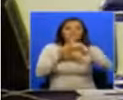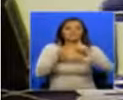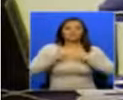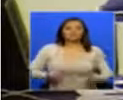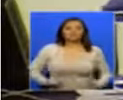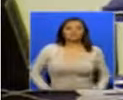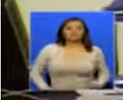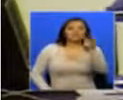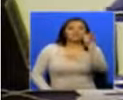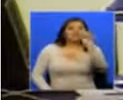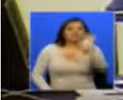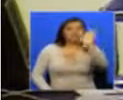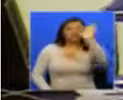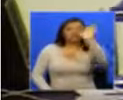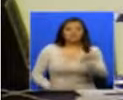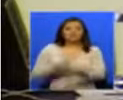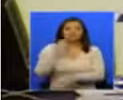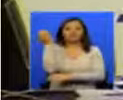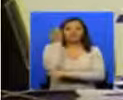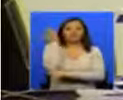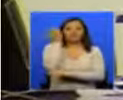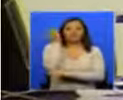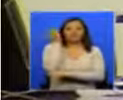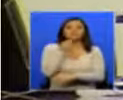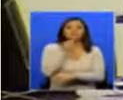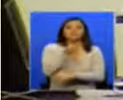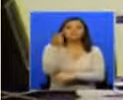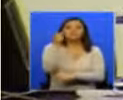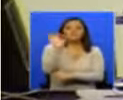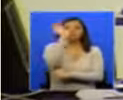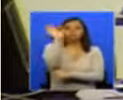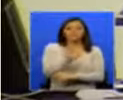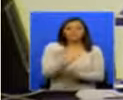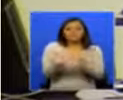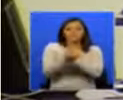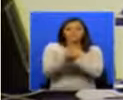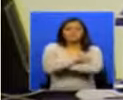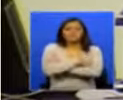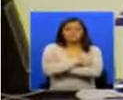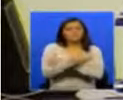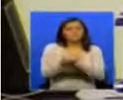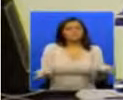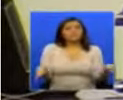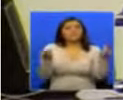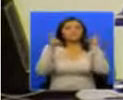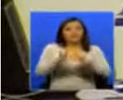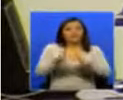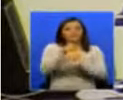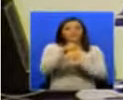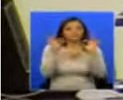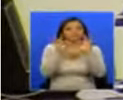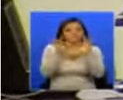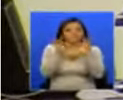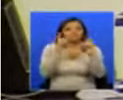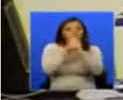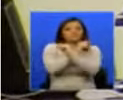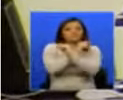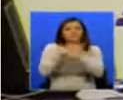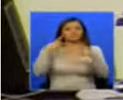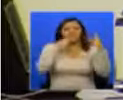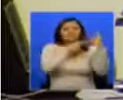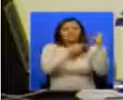entre ellos emergencia, solo 20%. Entonces también las redes nos están mintiendo, diciendo, confundiendo las cosas.